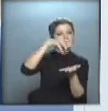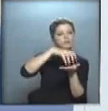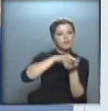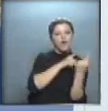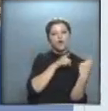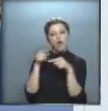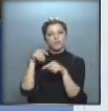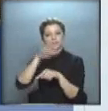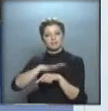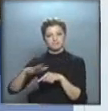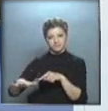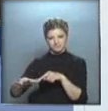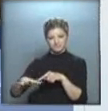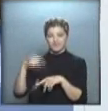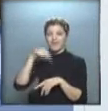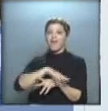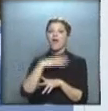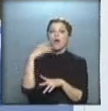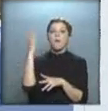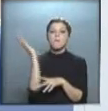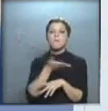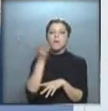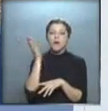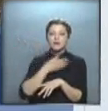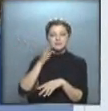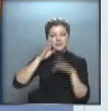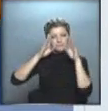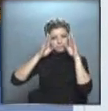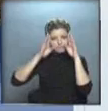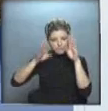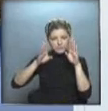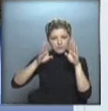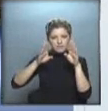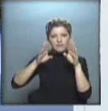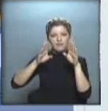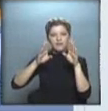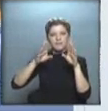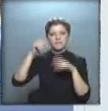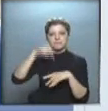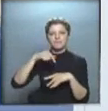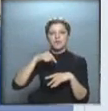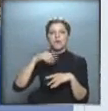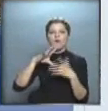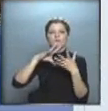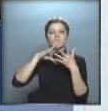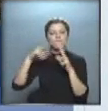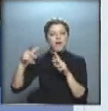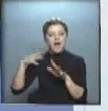chicos. Y la violencia es esencialmente una crispación, una